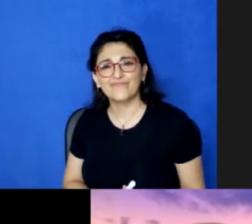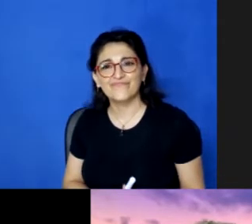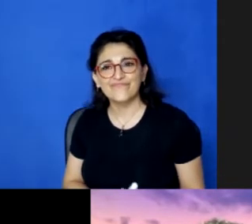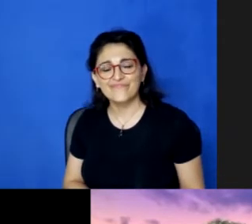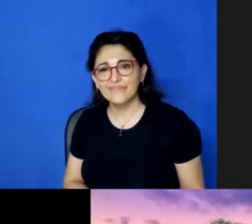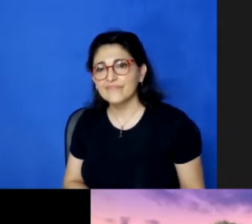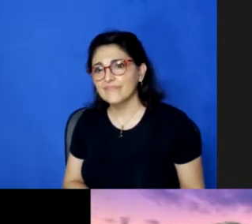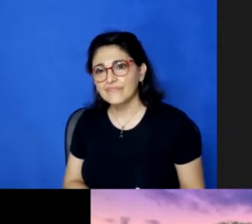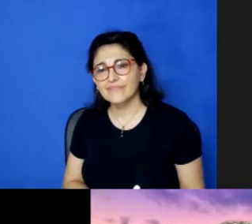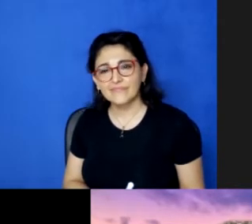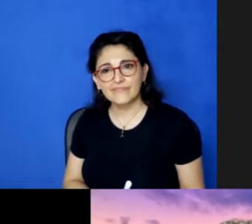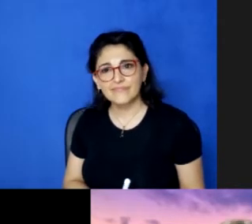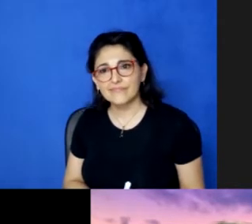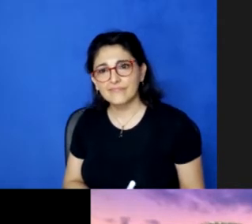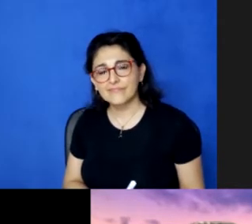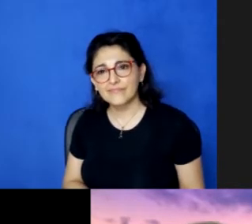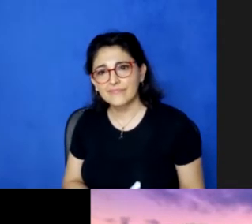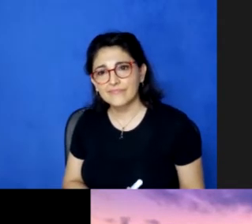era así, de verdad te digo, fue...